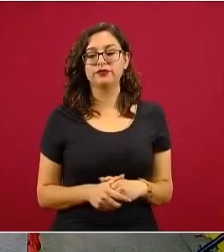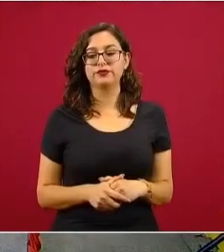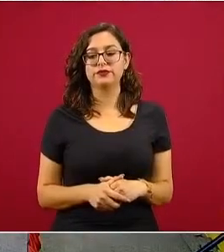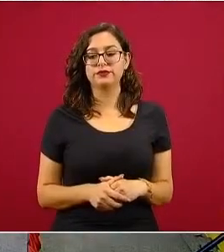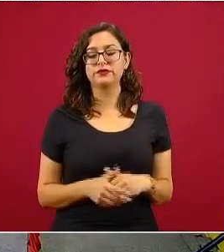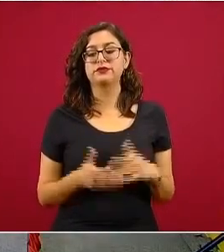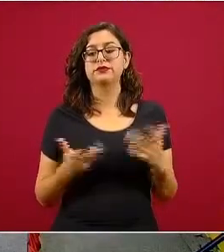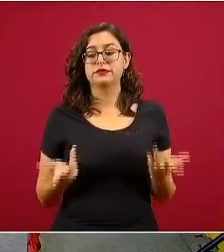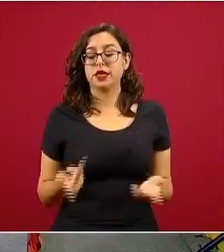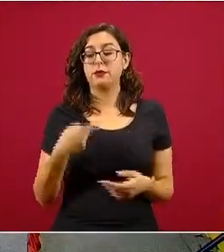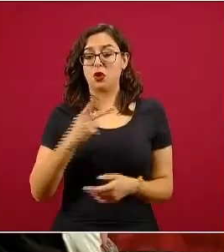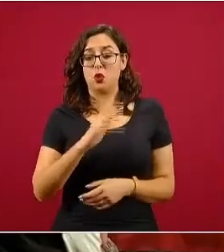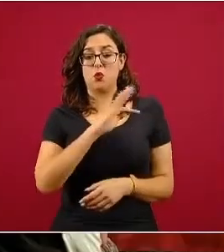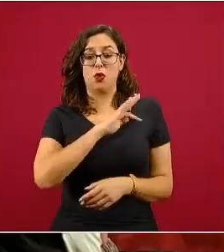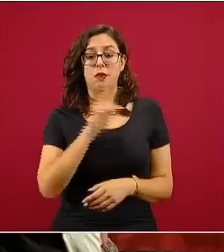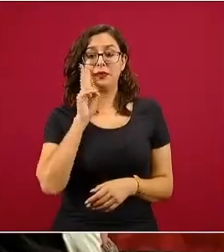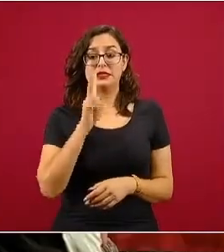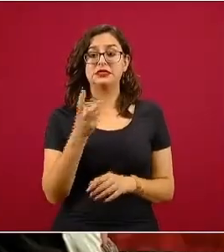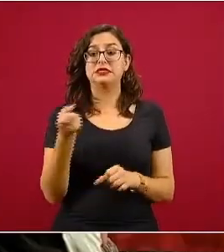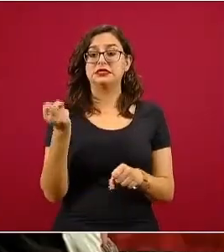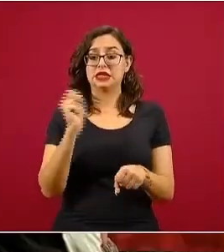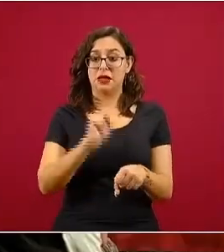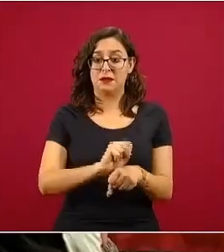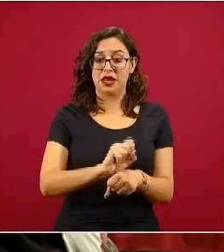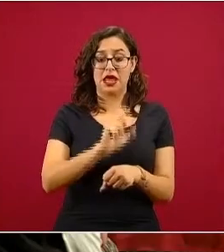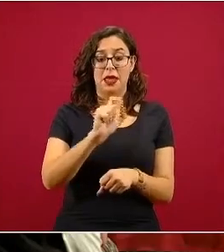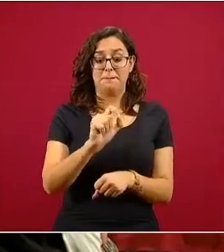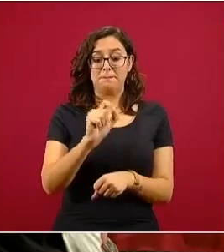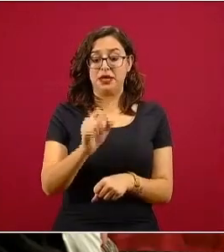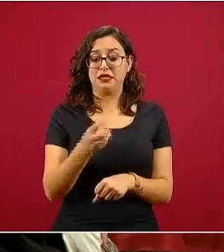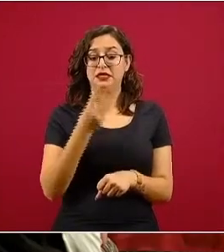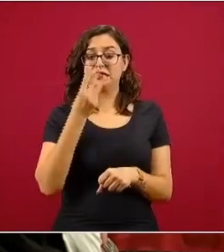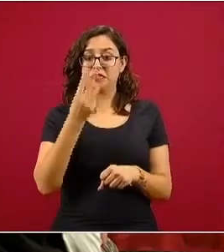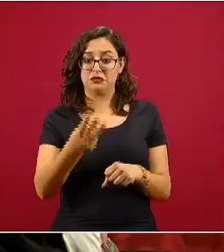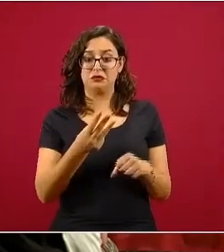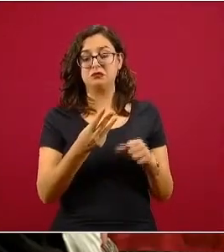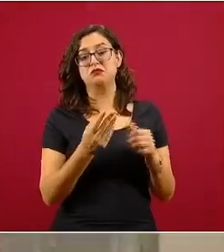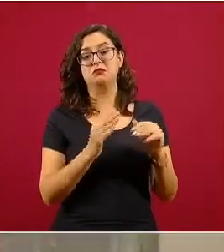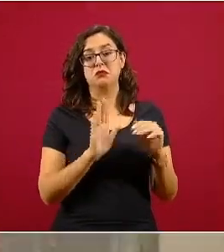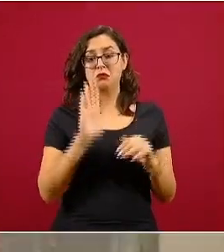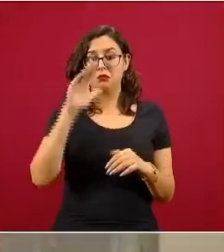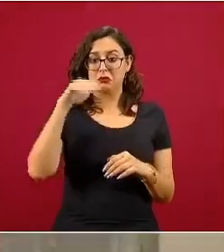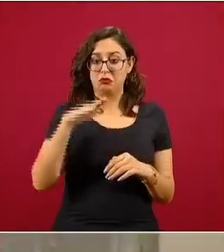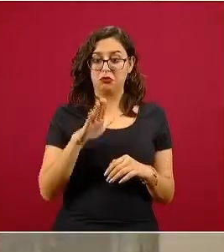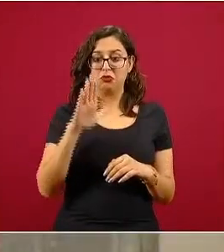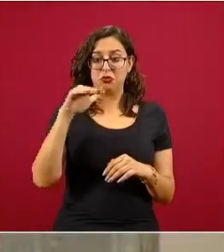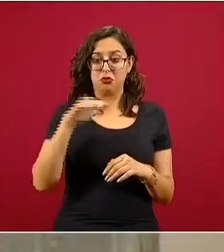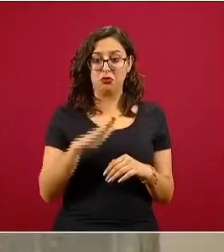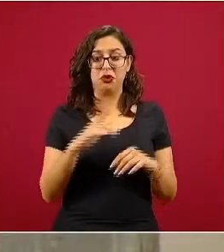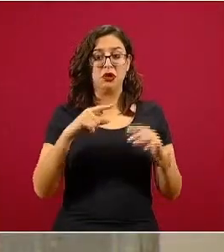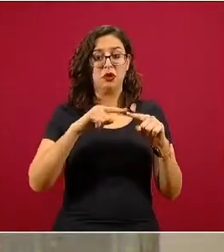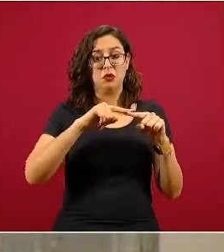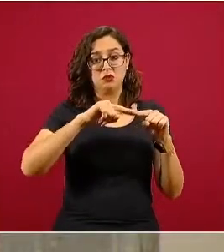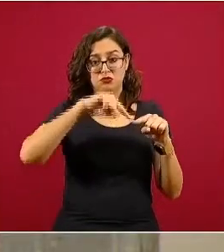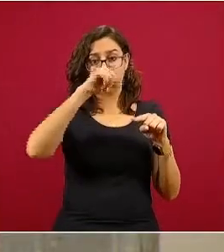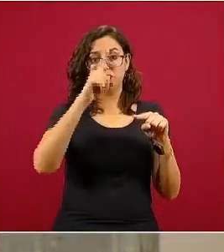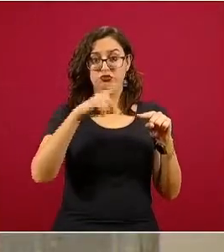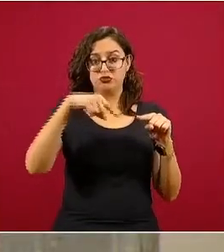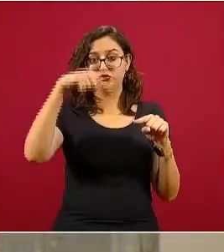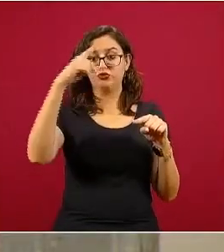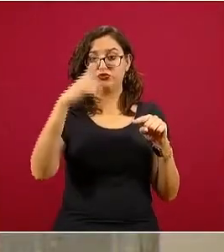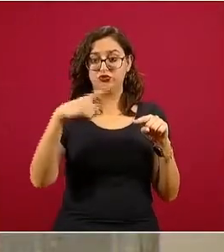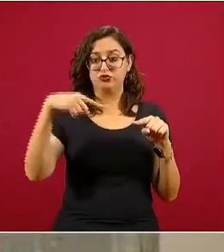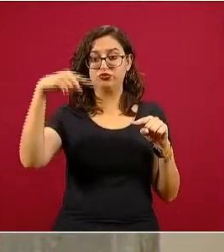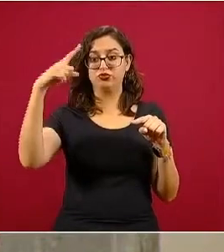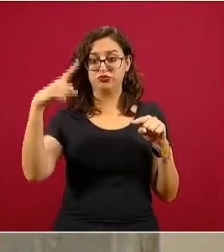prácticos veamos que desde la semana 23 se ha mantenido, digamos, una transmisión en una especie de onda, pero que